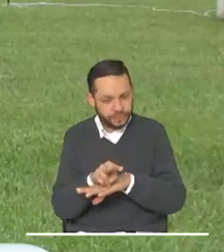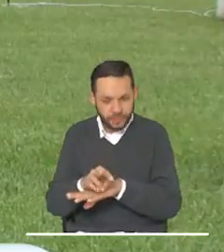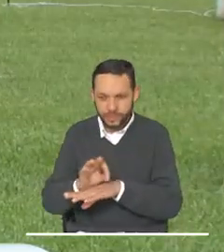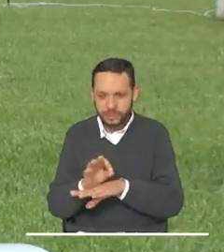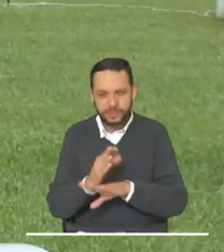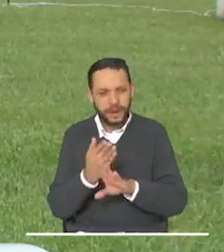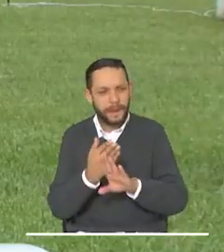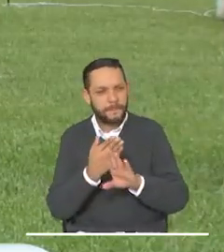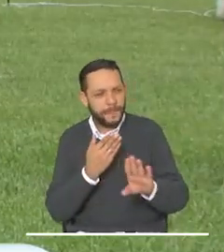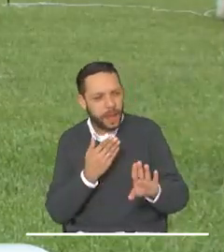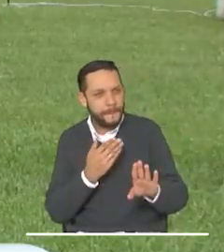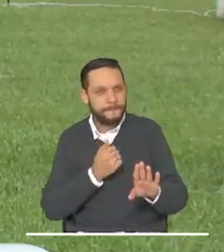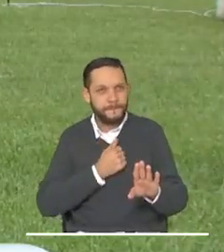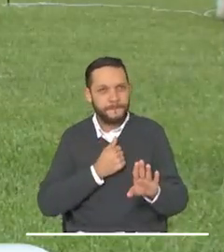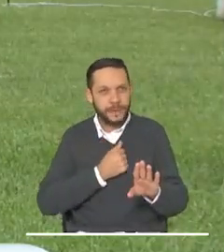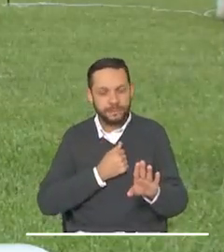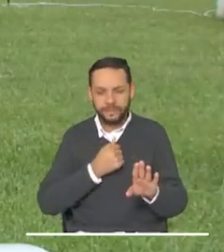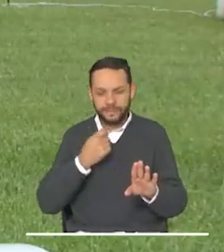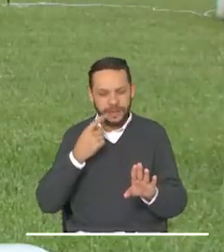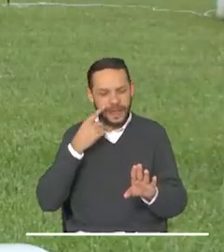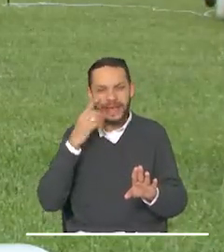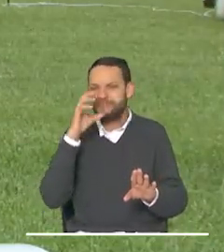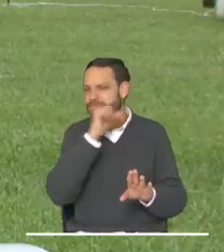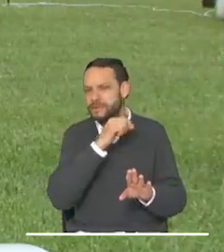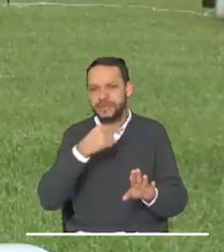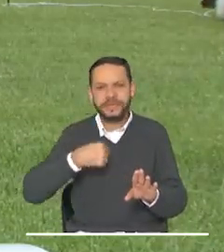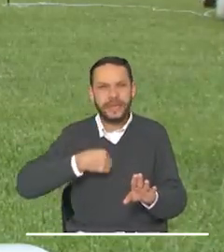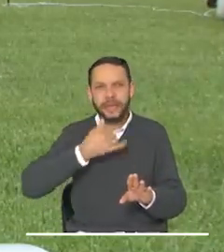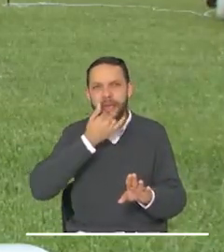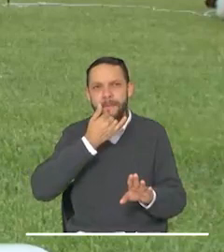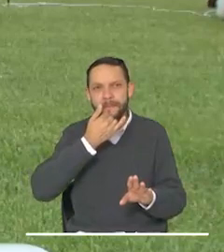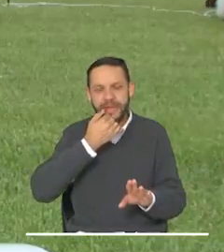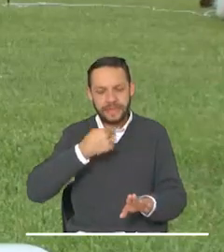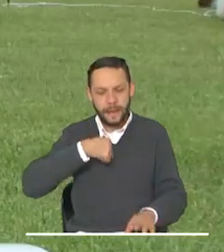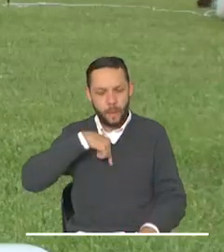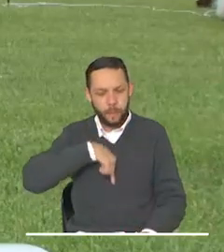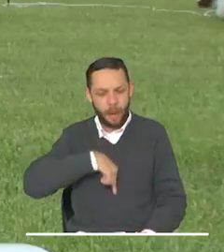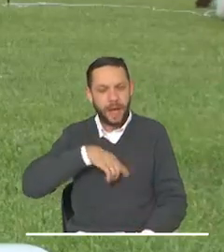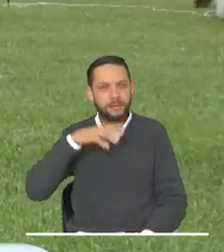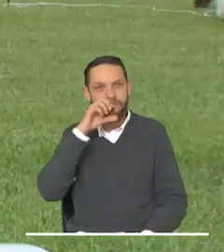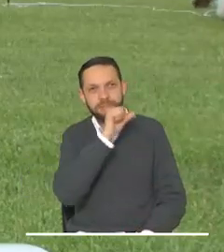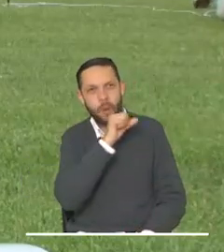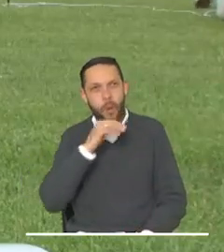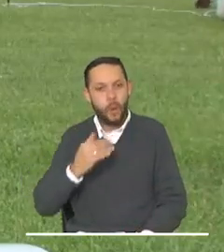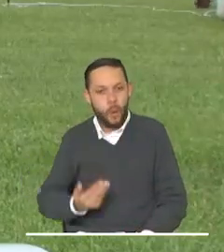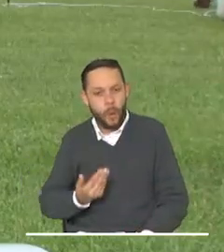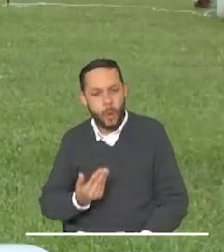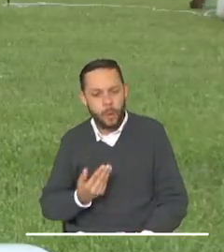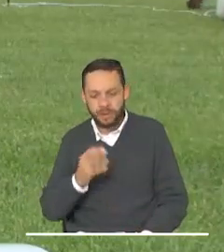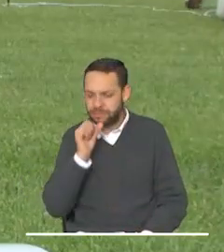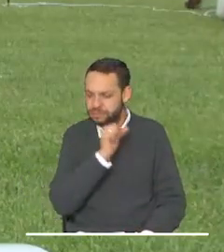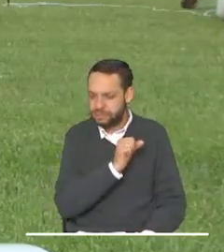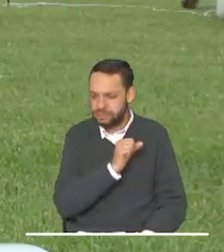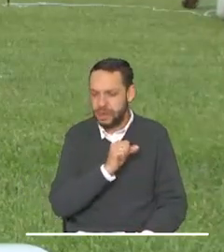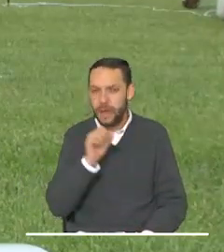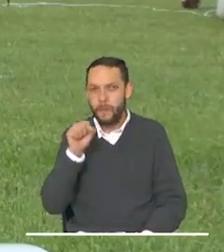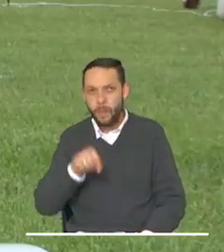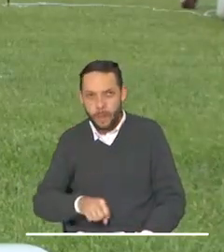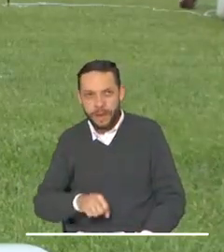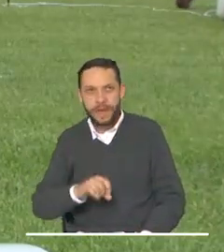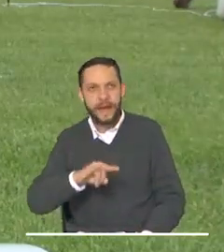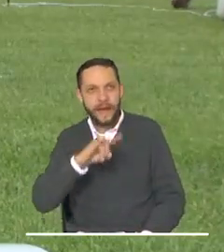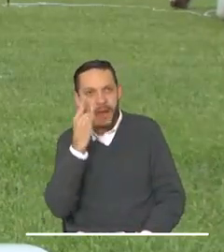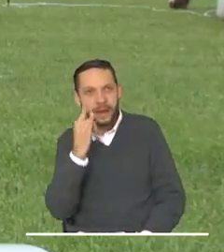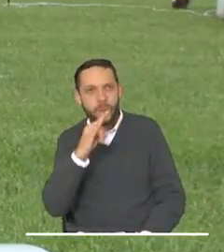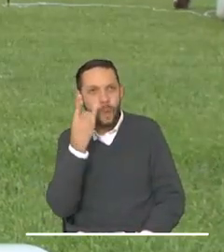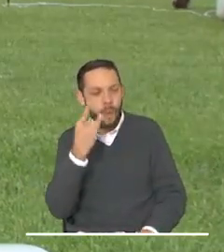distanciamiento observar eso que me está sucediendo la forma en que me está sucediendo y lo que puedo hacer con ello además